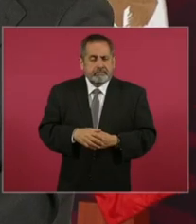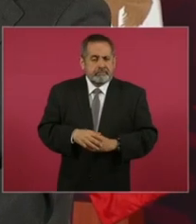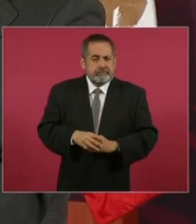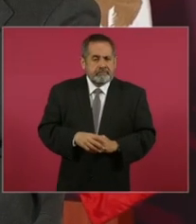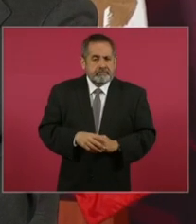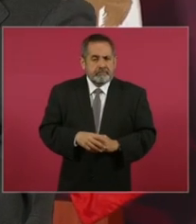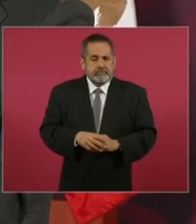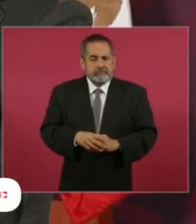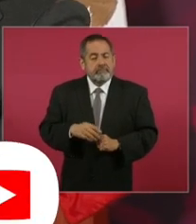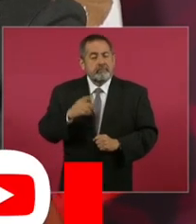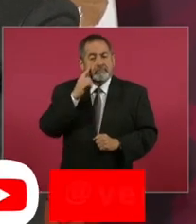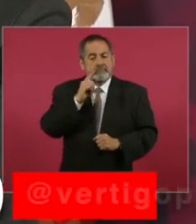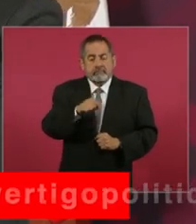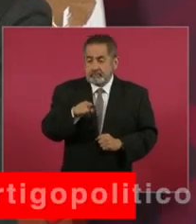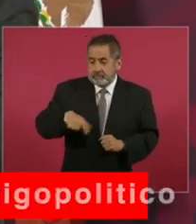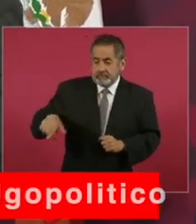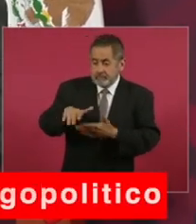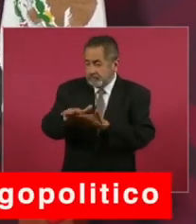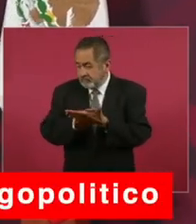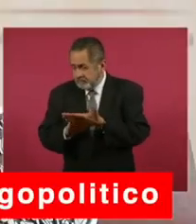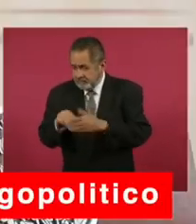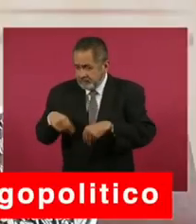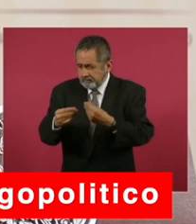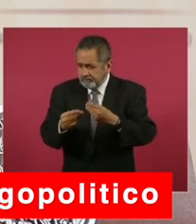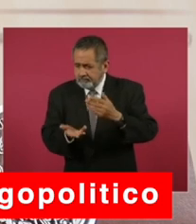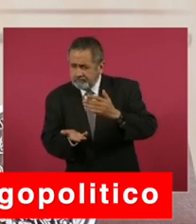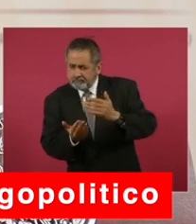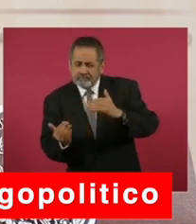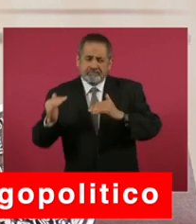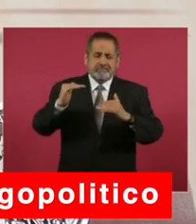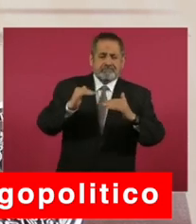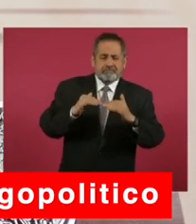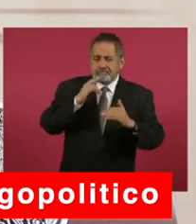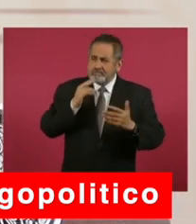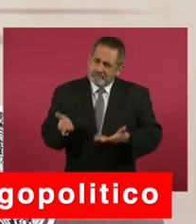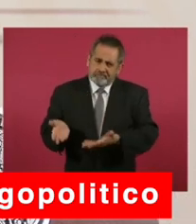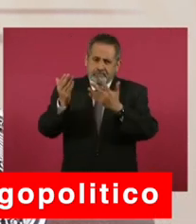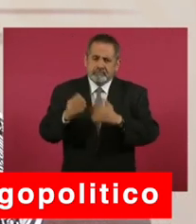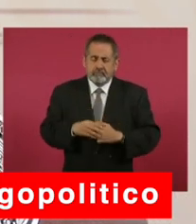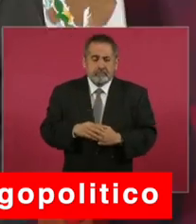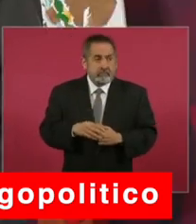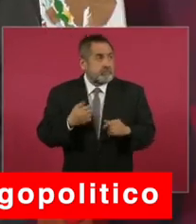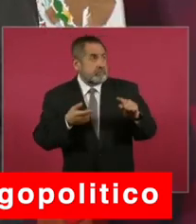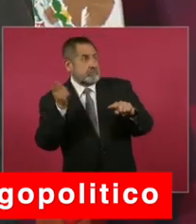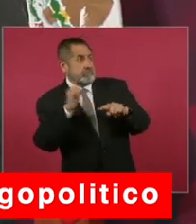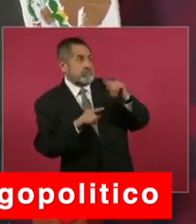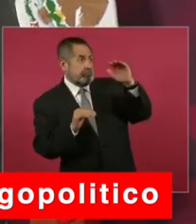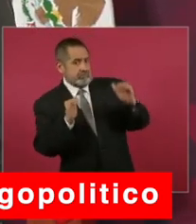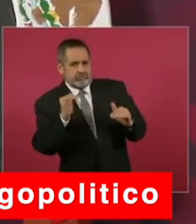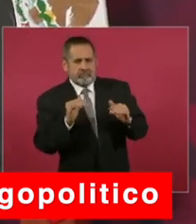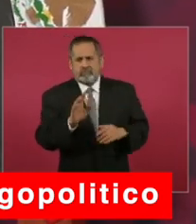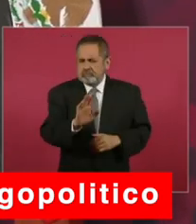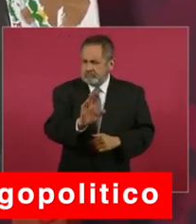Miles de personas trabajan a marchas forzadas las últimas horas para avanzar en los trabajos del nuevo aeropuerto internacional de Tulum,